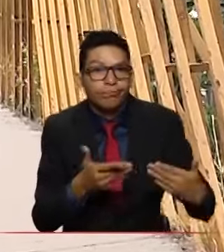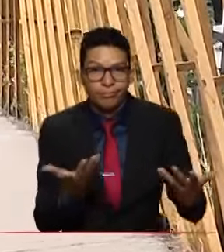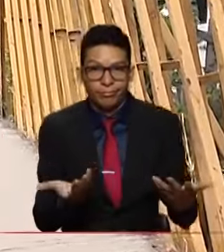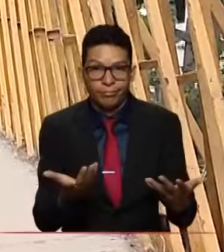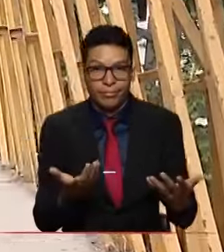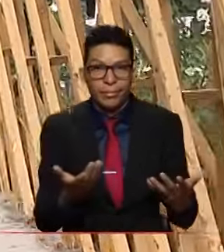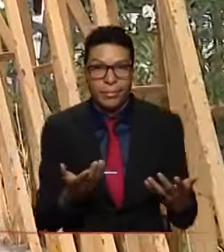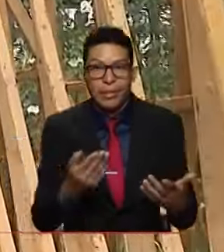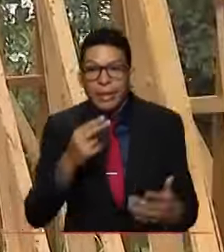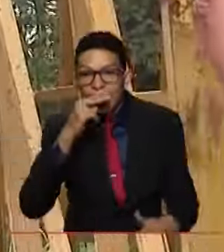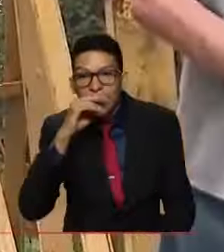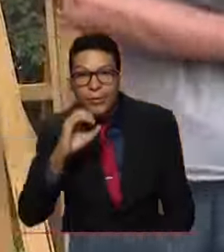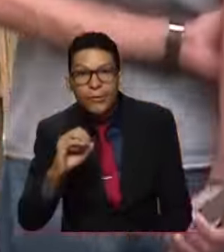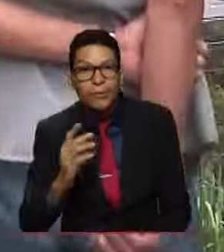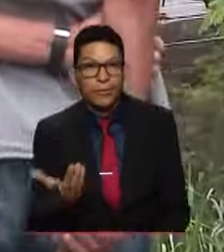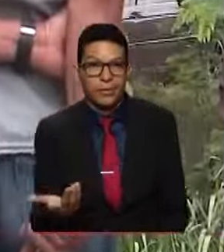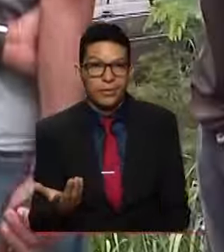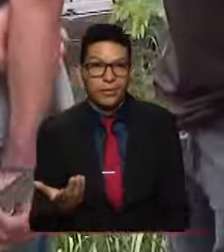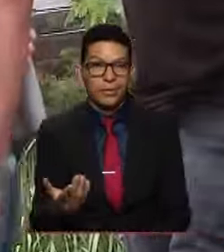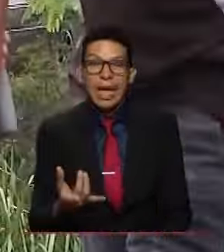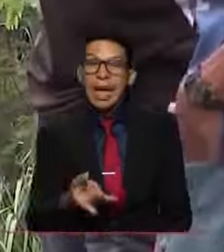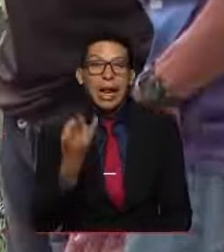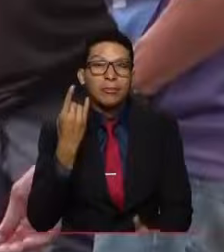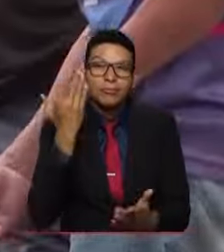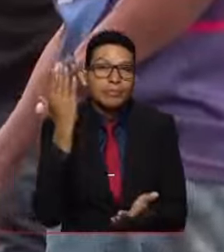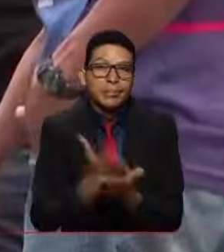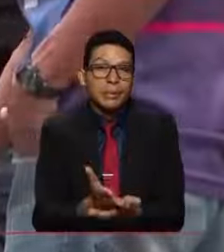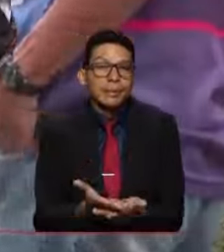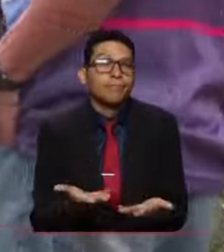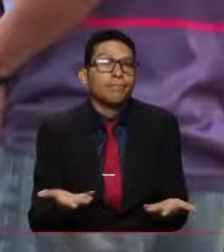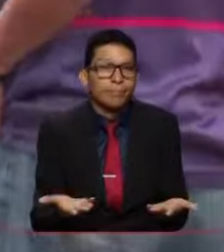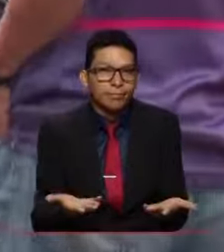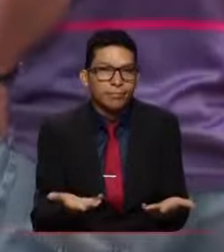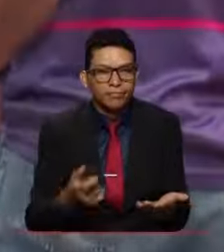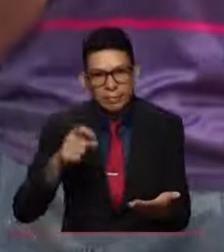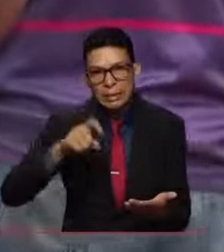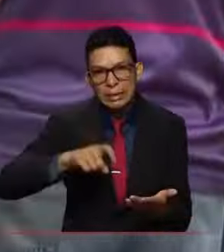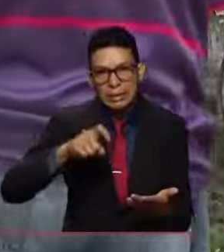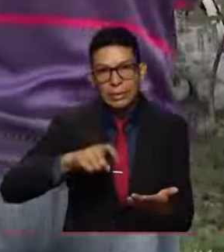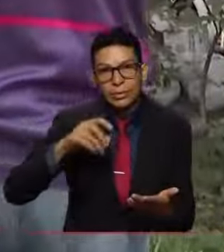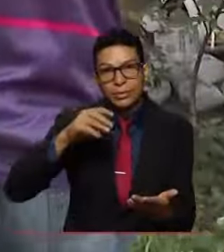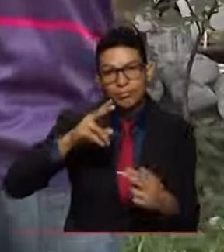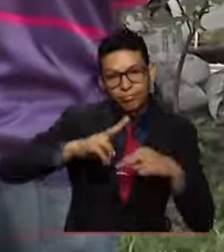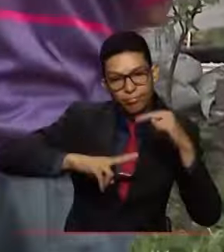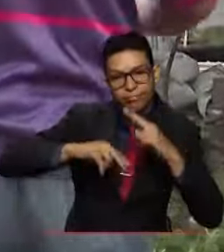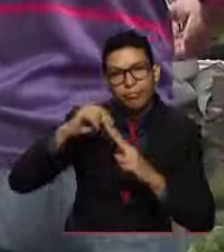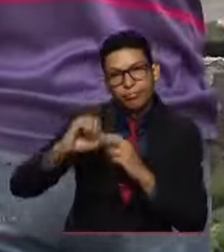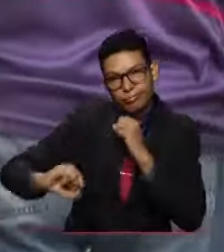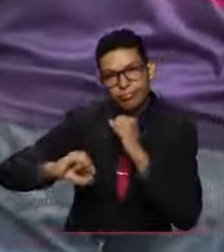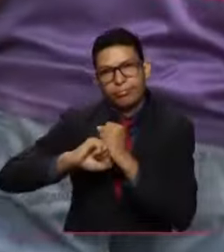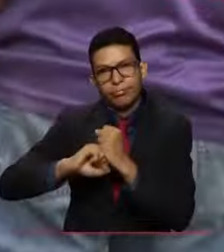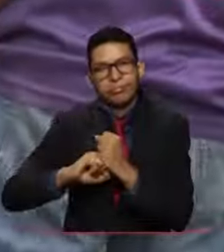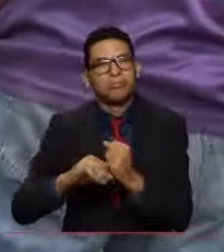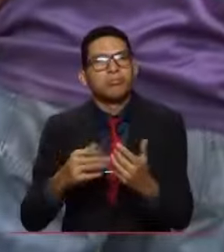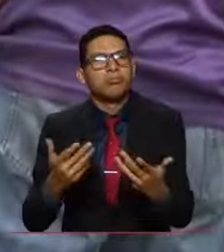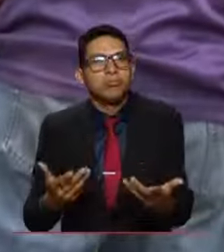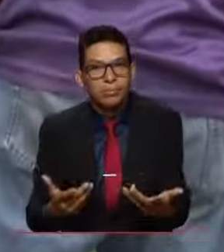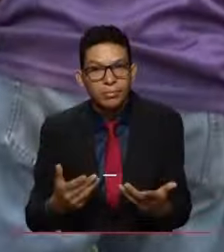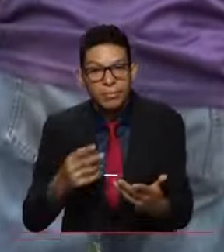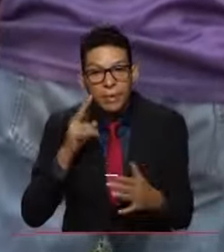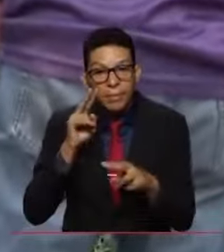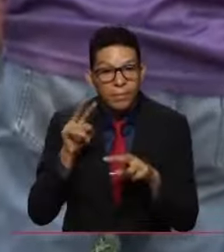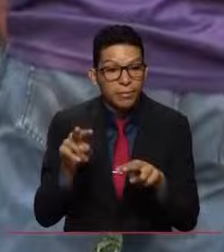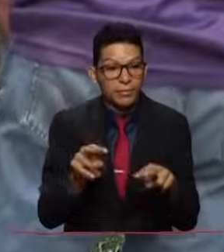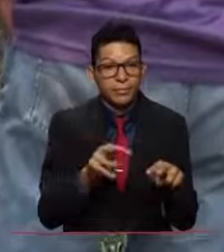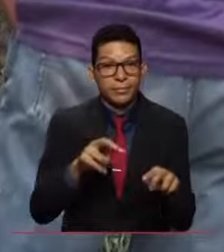niño, ¿sí? Se nos vaya a suceder algo mayor, entonces necesitamos la verdad con infraestructura que nos colaboren para que miren que